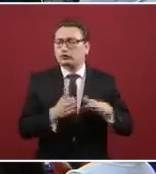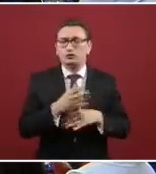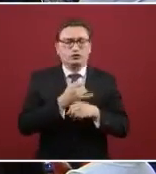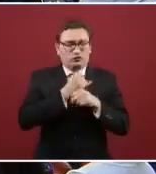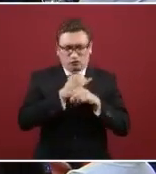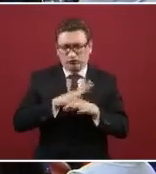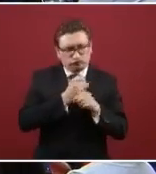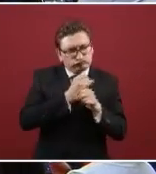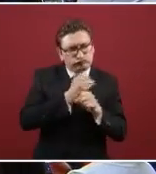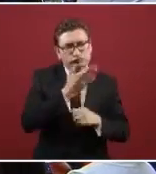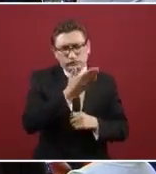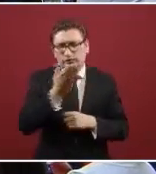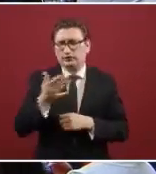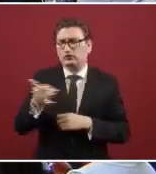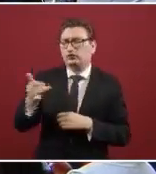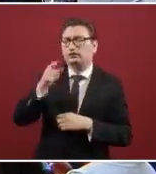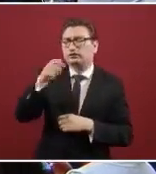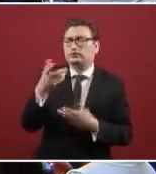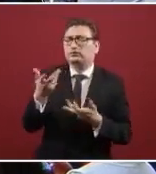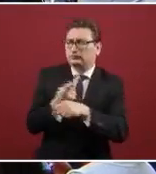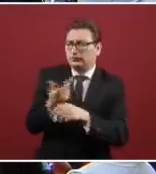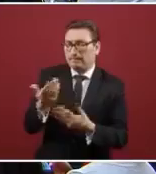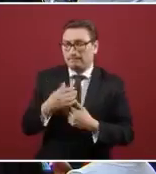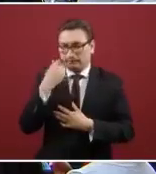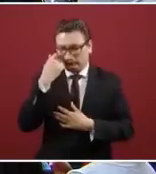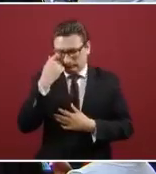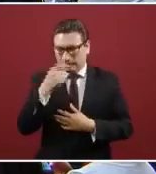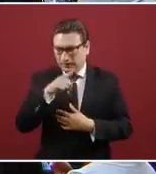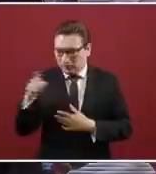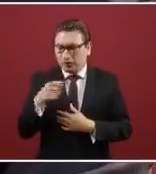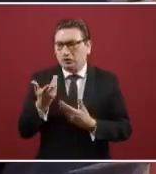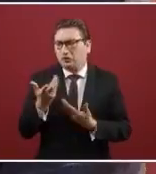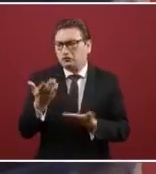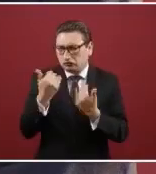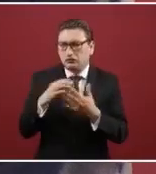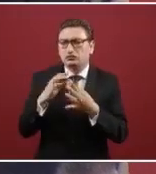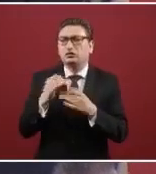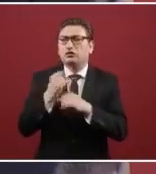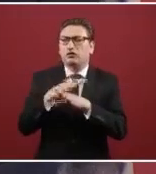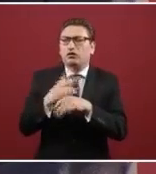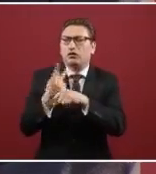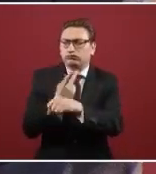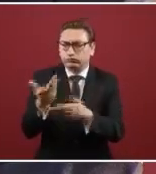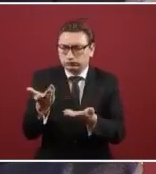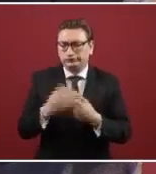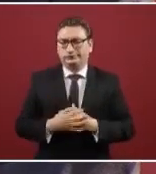pedir información al Infonavit para ver qué han hecho con